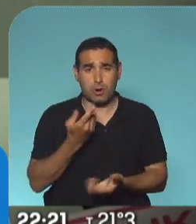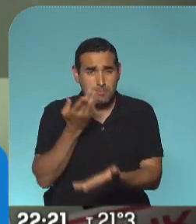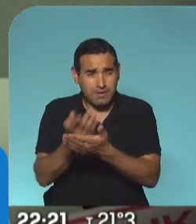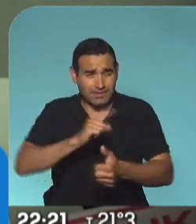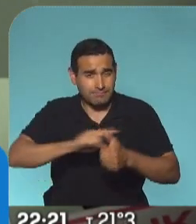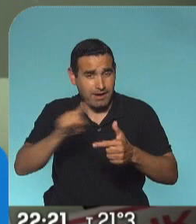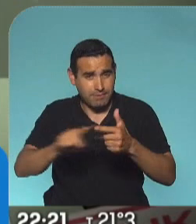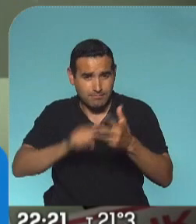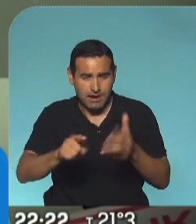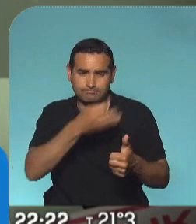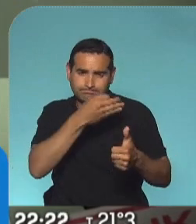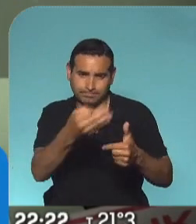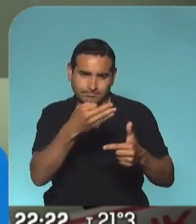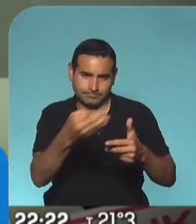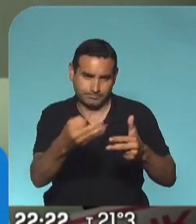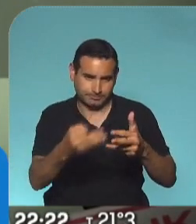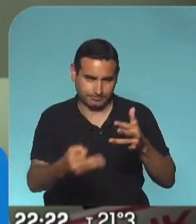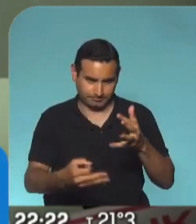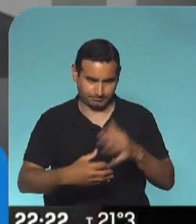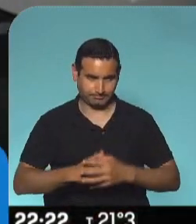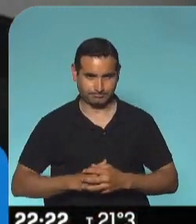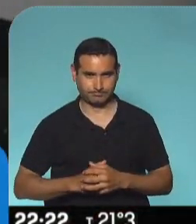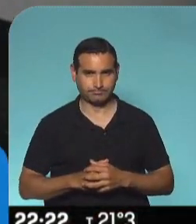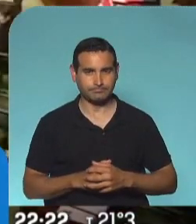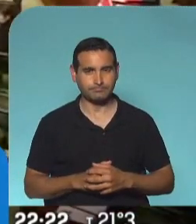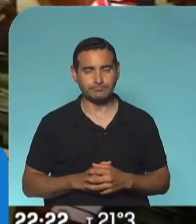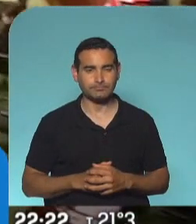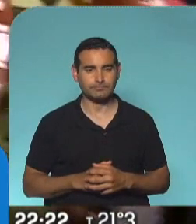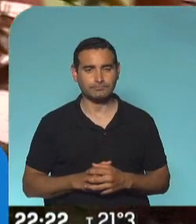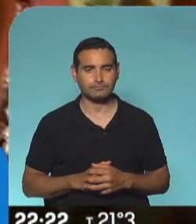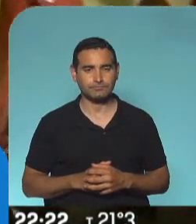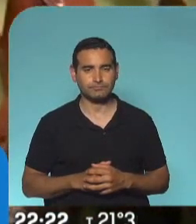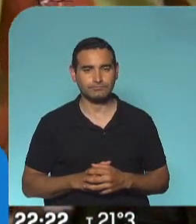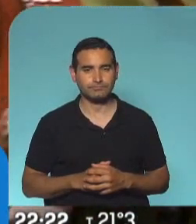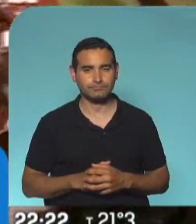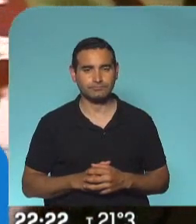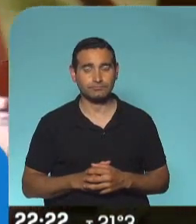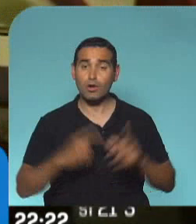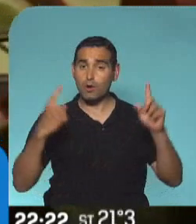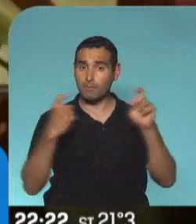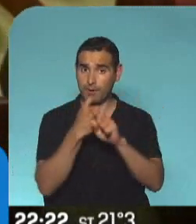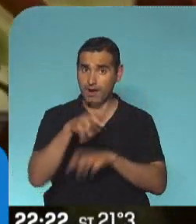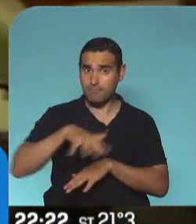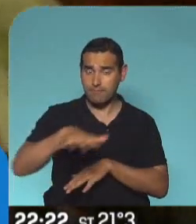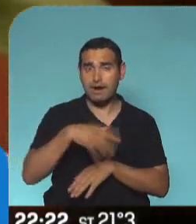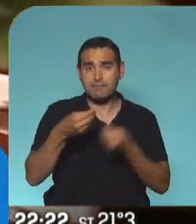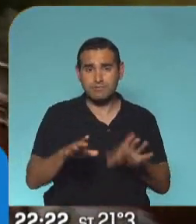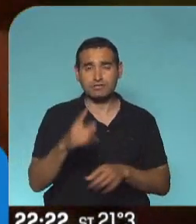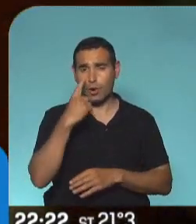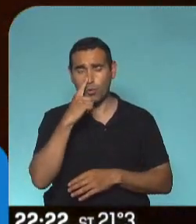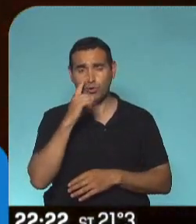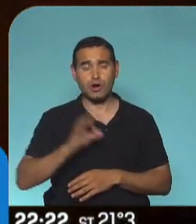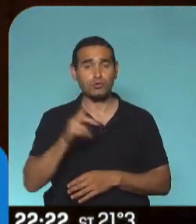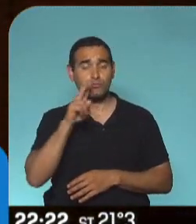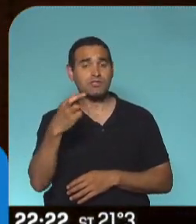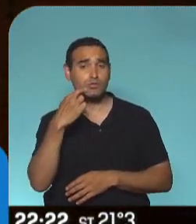have all our efforts to assure 5 demands can be met. La crisis actual empezó en junio de 2019